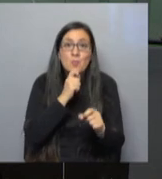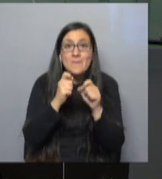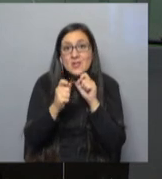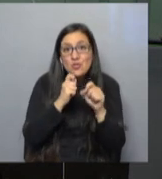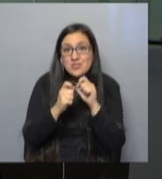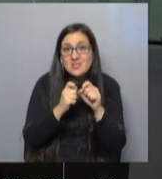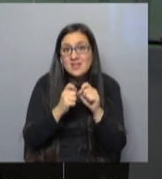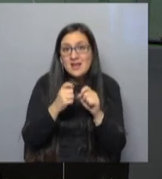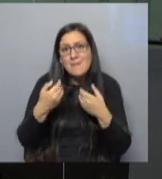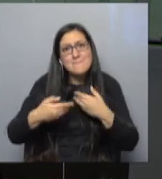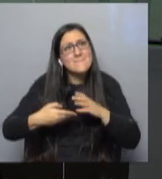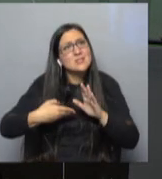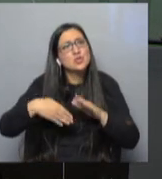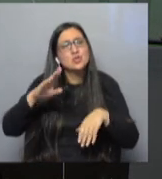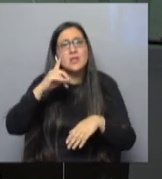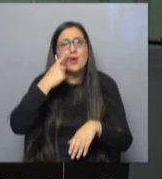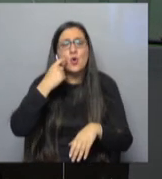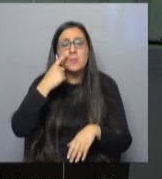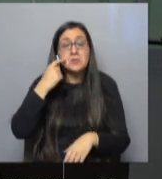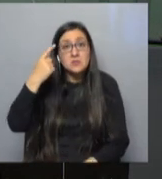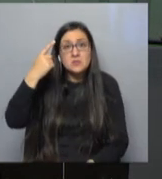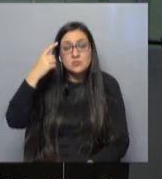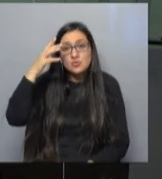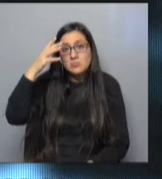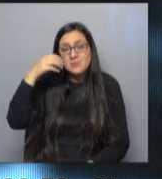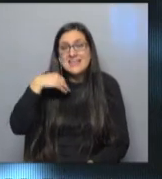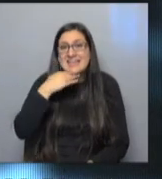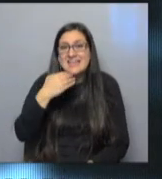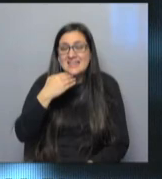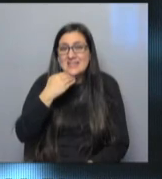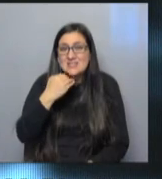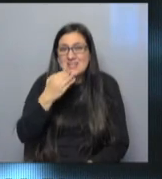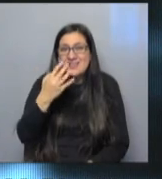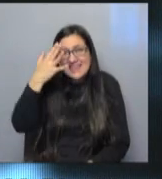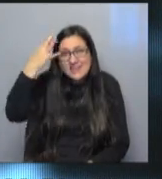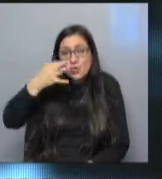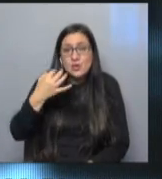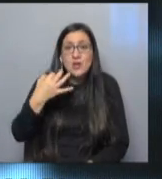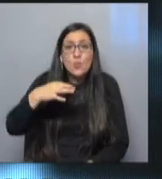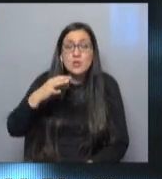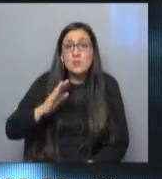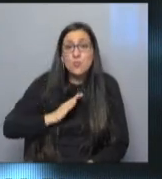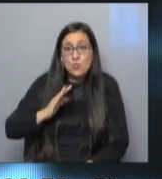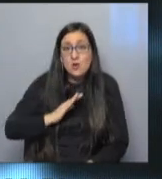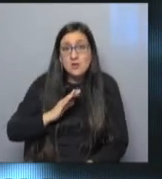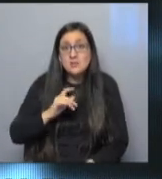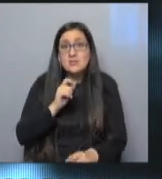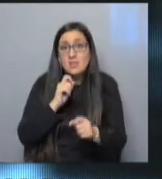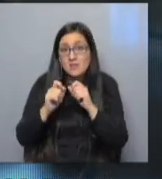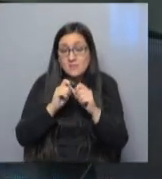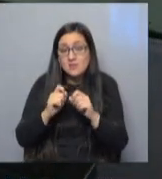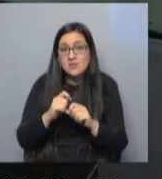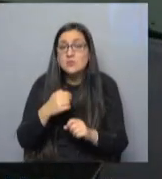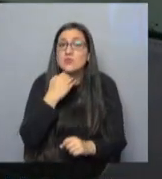digamos que también yo no sé si no era la única mujer que hacía ese tipo de crónicas y su en esa cuestión yo no sé si era